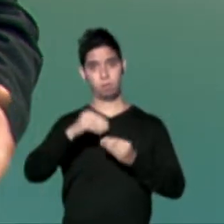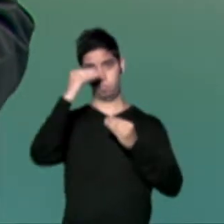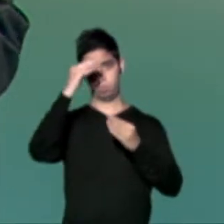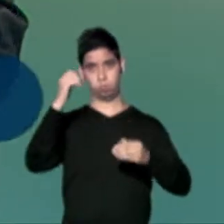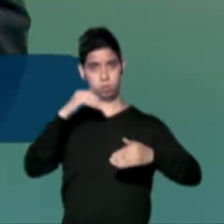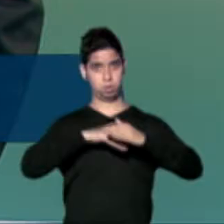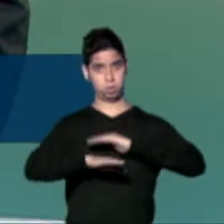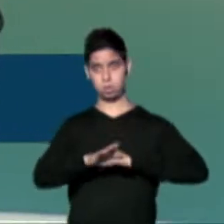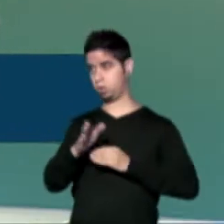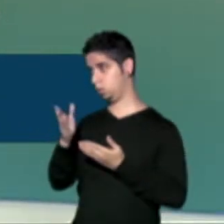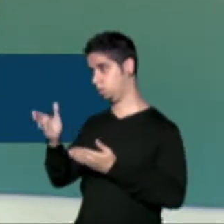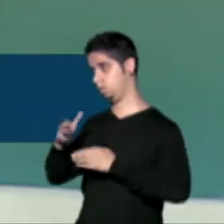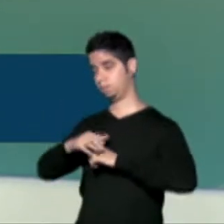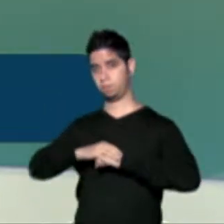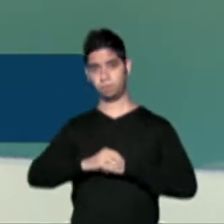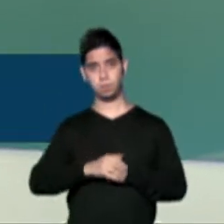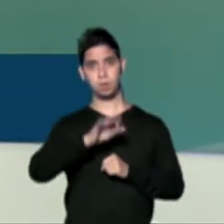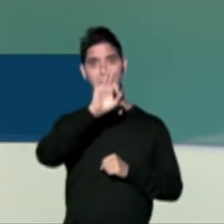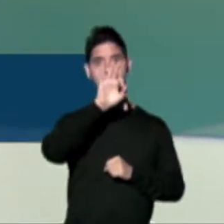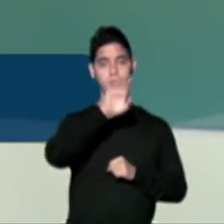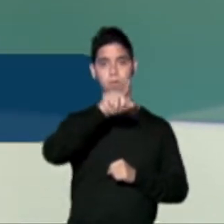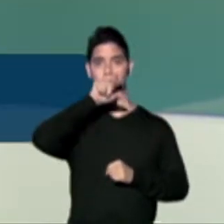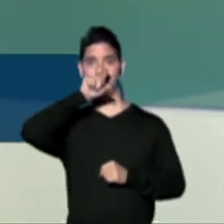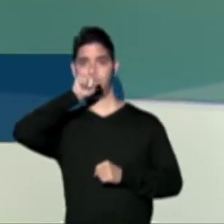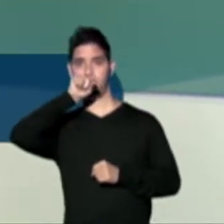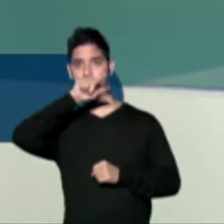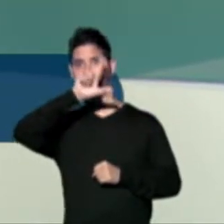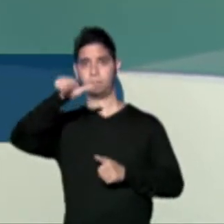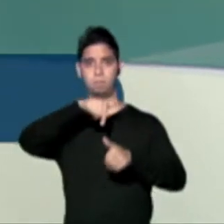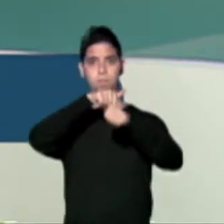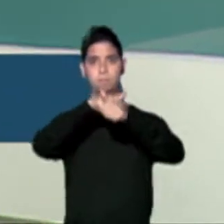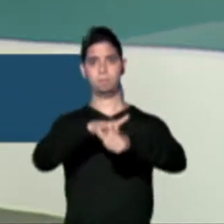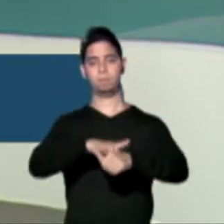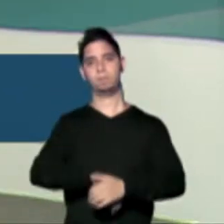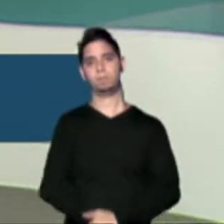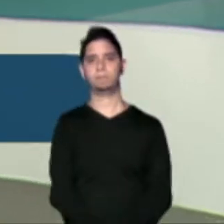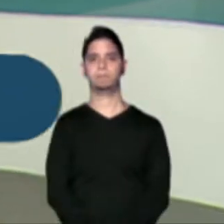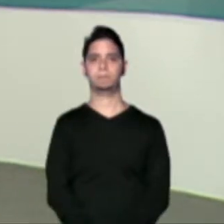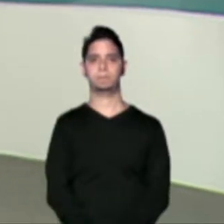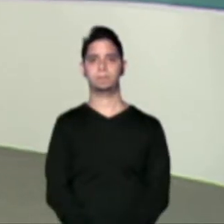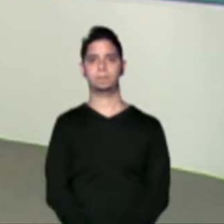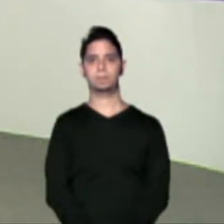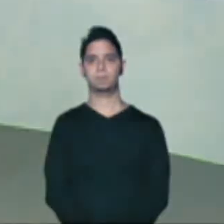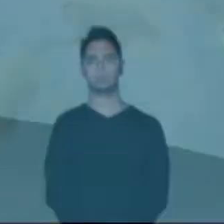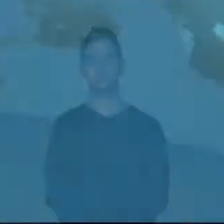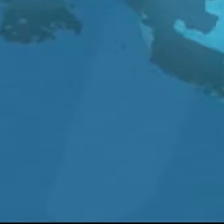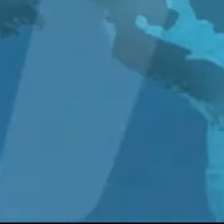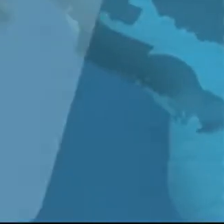noticias, visite nuestra página wipr.pr y síganos en nuestras redes en Facebook y Twitter.